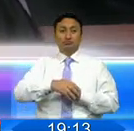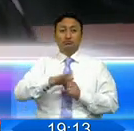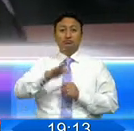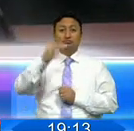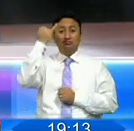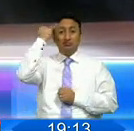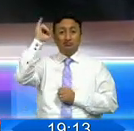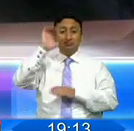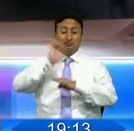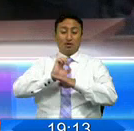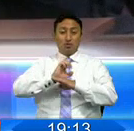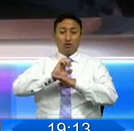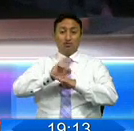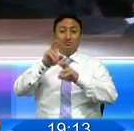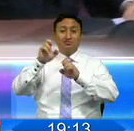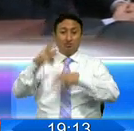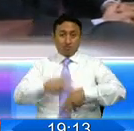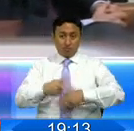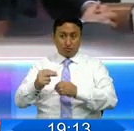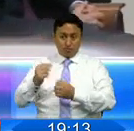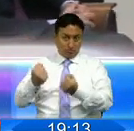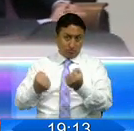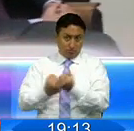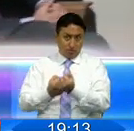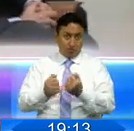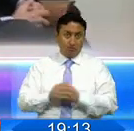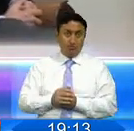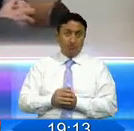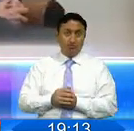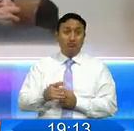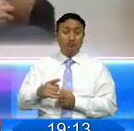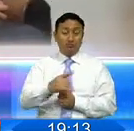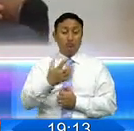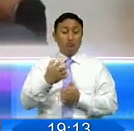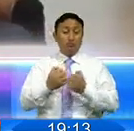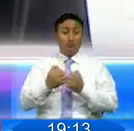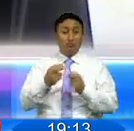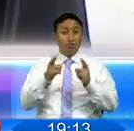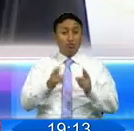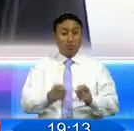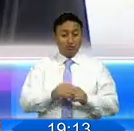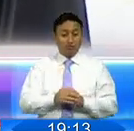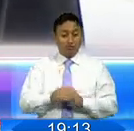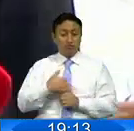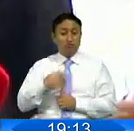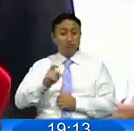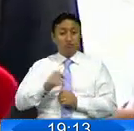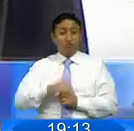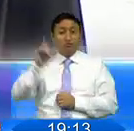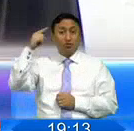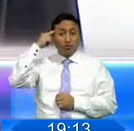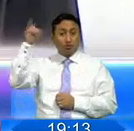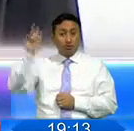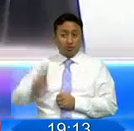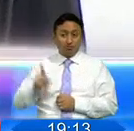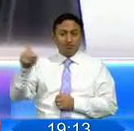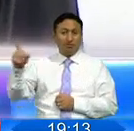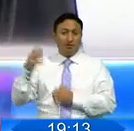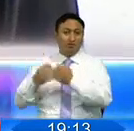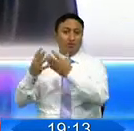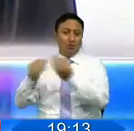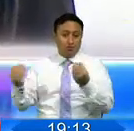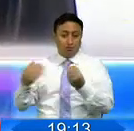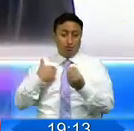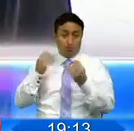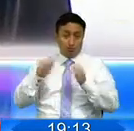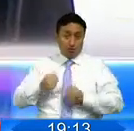Ecuador en materia migratoria. Sin duda ahí hay un drama humano, que supuesto tiene que solucionarlo el gobierno venezolano, y en lo que podamos